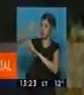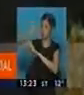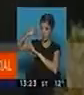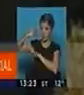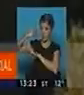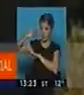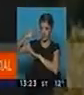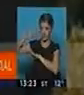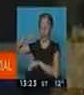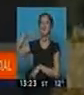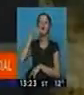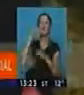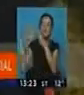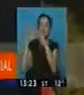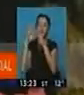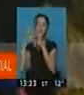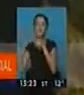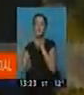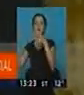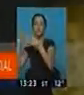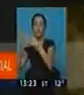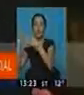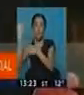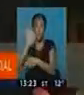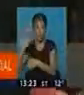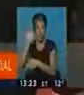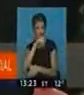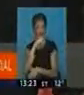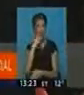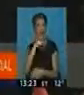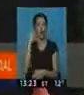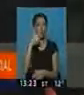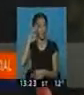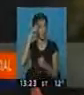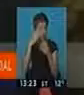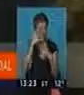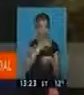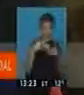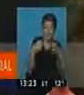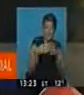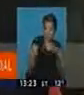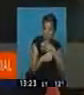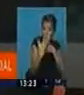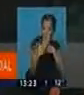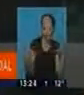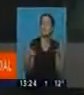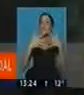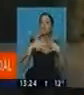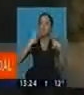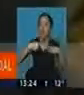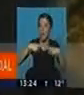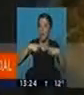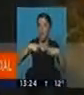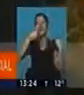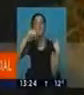fiel exponente de ese bloque que es, como bien decía José, una unión aduanera y no es lo que es la Unión